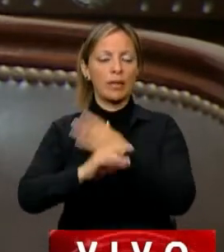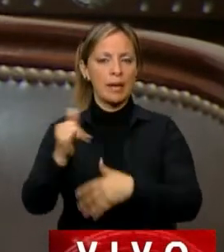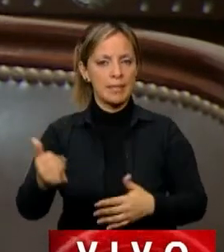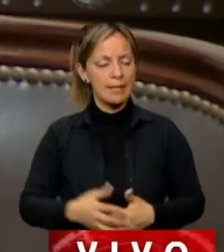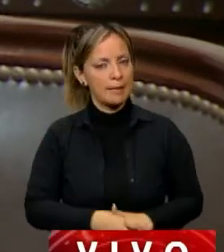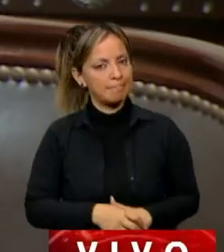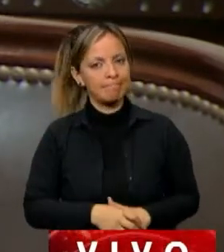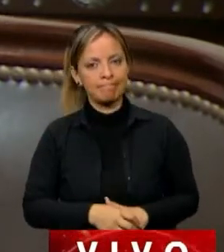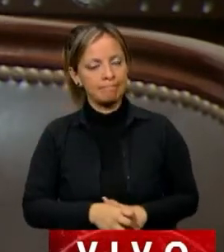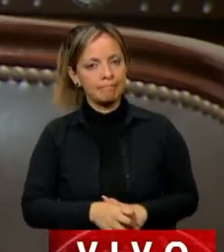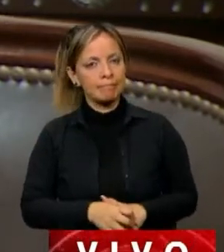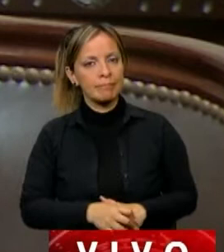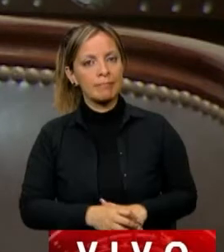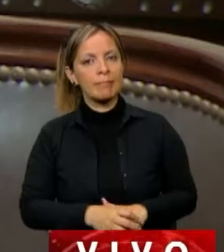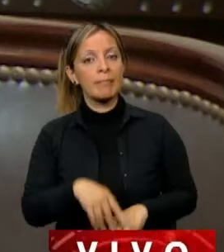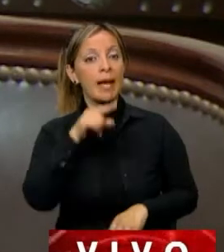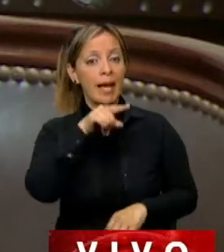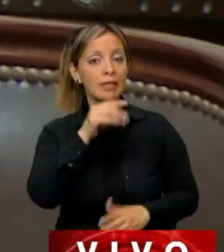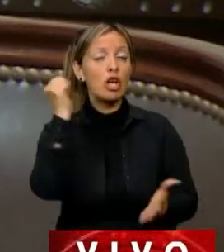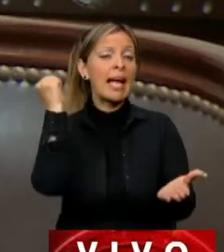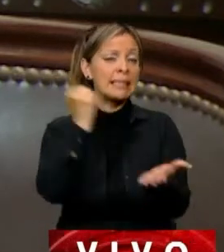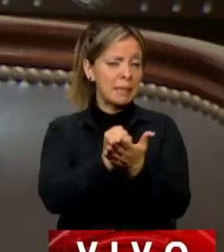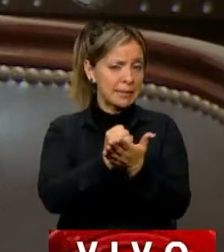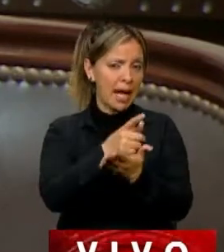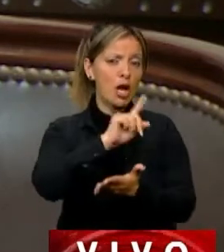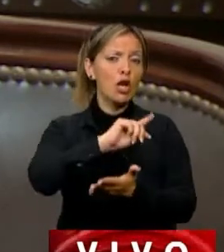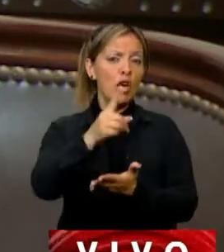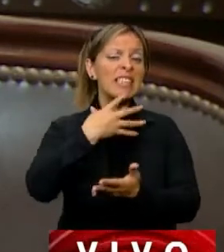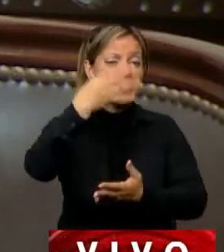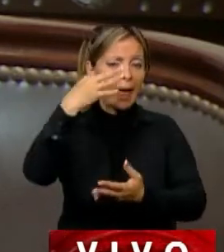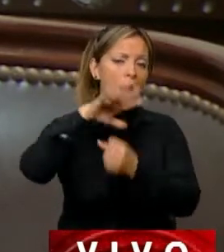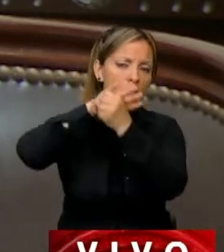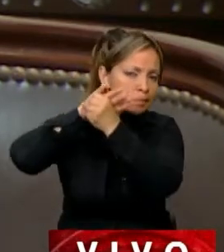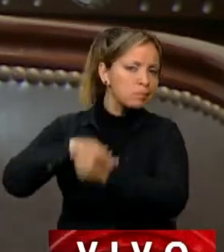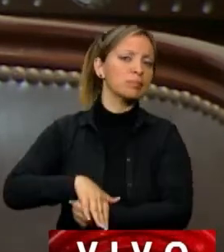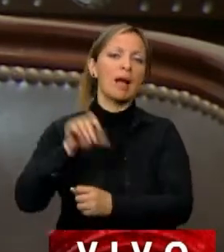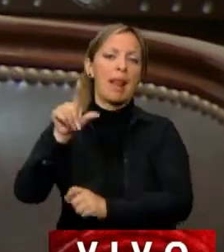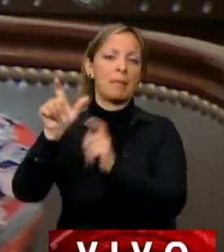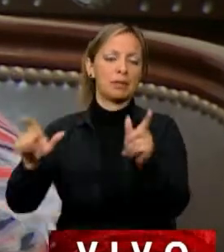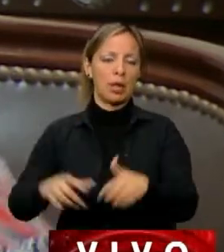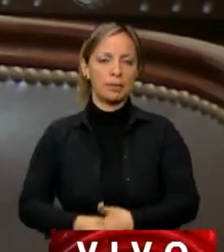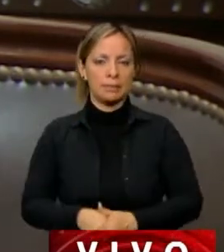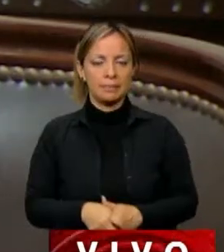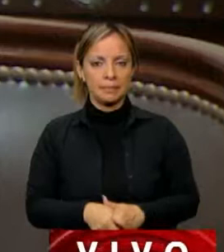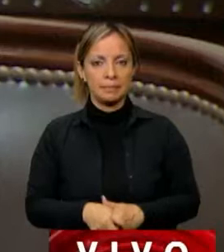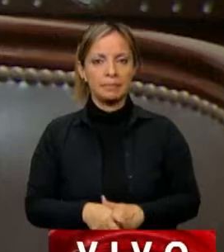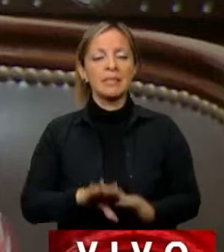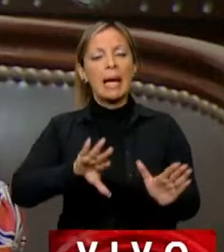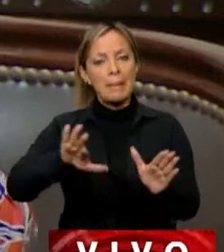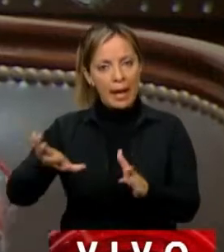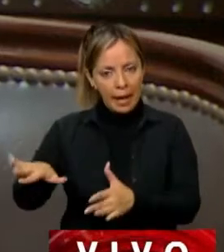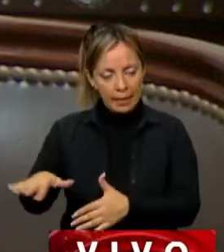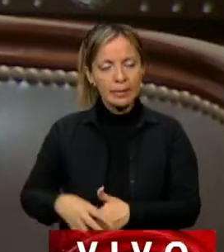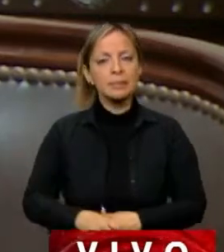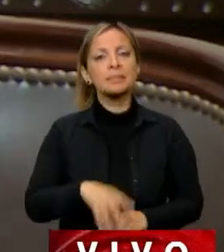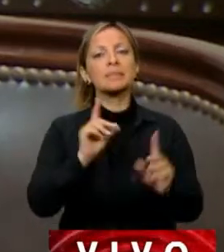discapacidad. No es estigmatizar, es invisibilizar a las personas. Por otro lado,